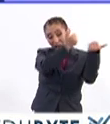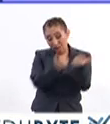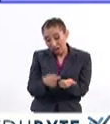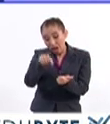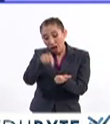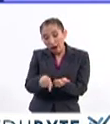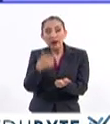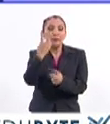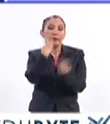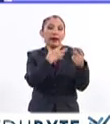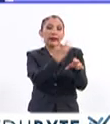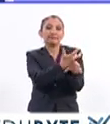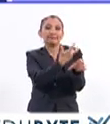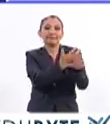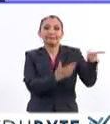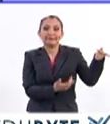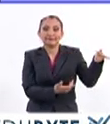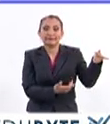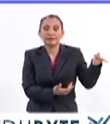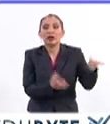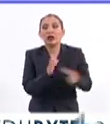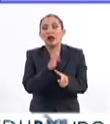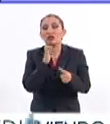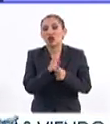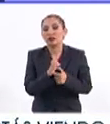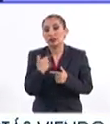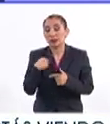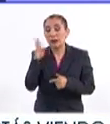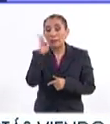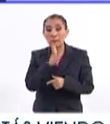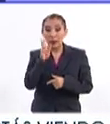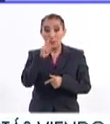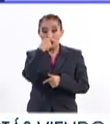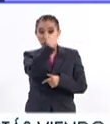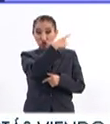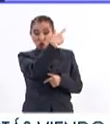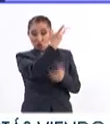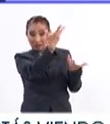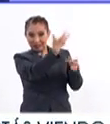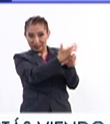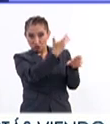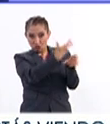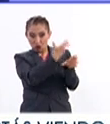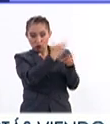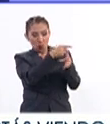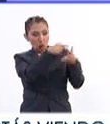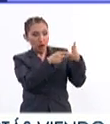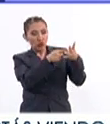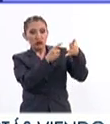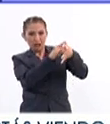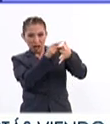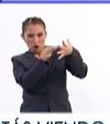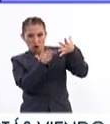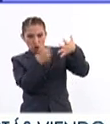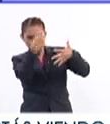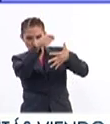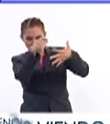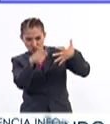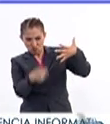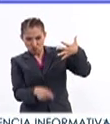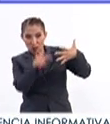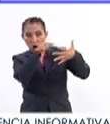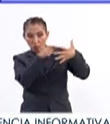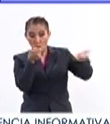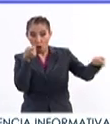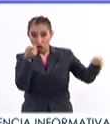importación tiene una procedencia norteamericana. Entonces, en esencia, las pruebas que ellos miden, que serían 4 o 5 que nosotros tenemos establecidas